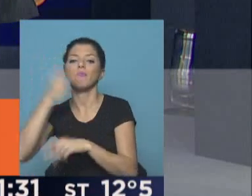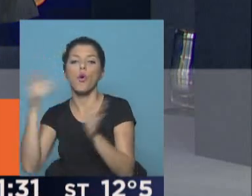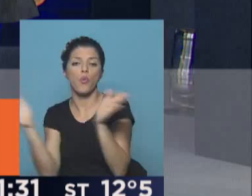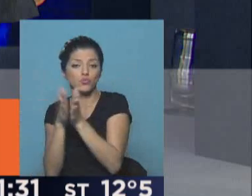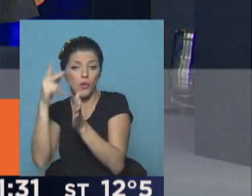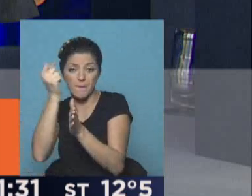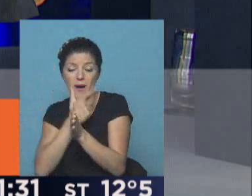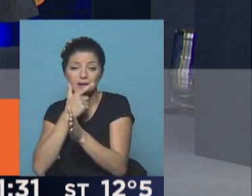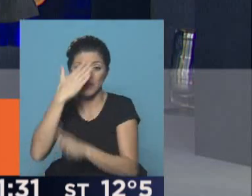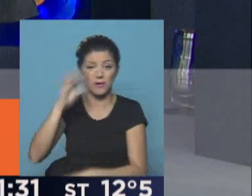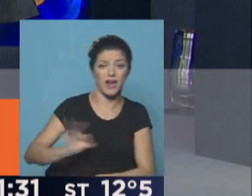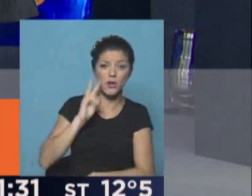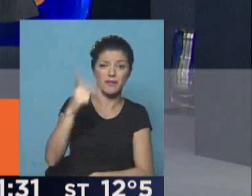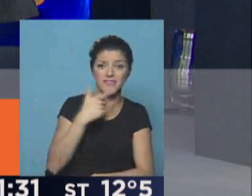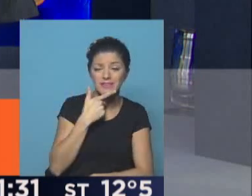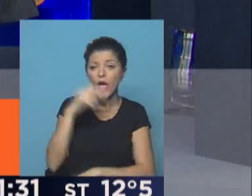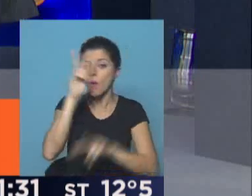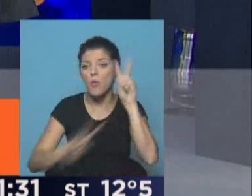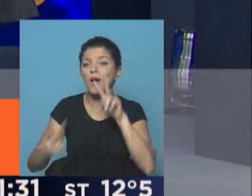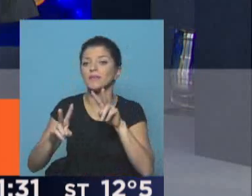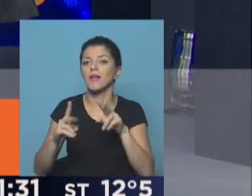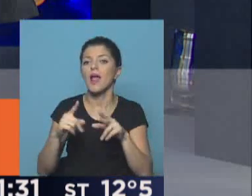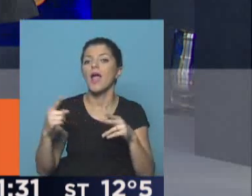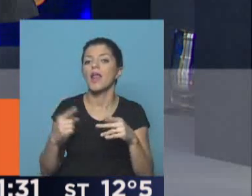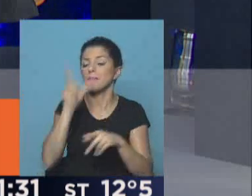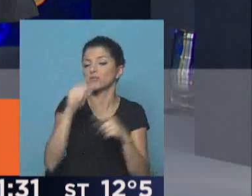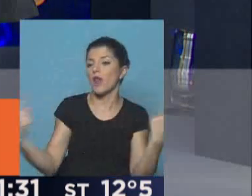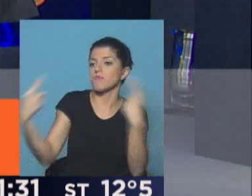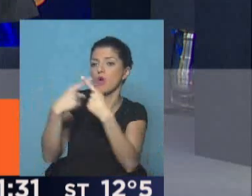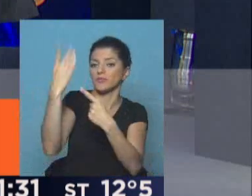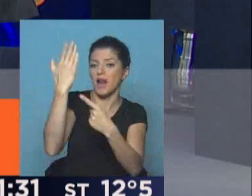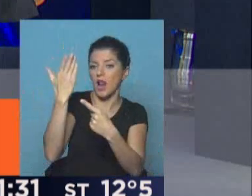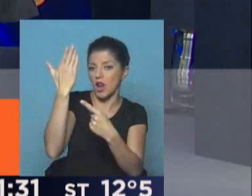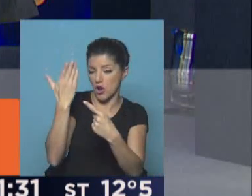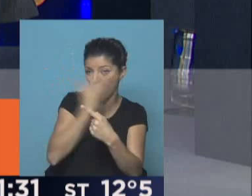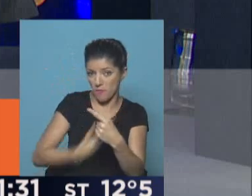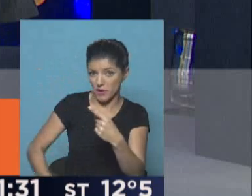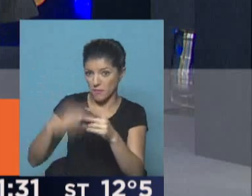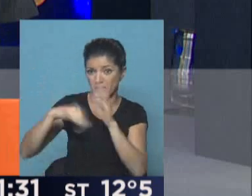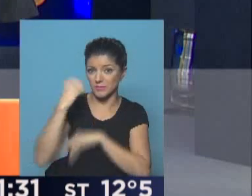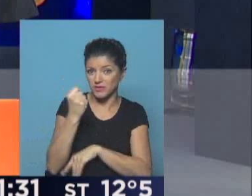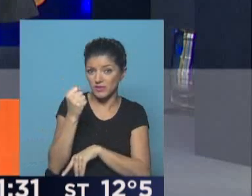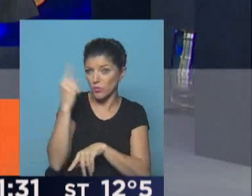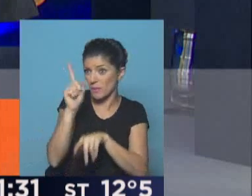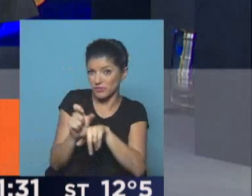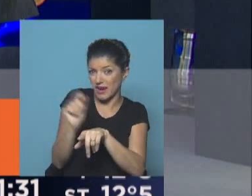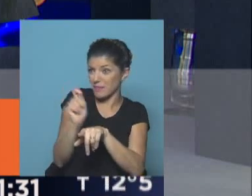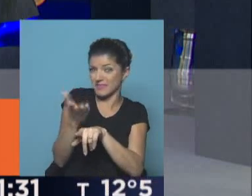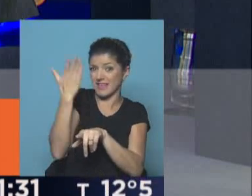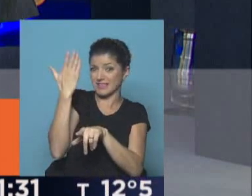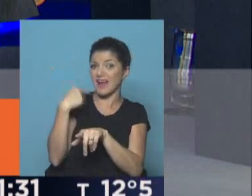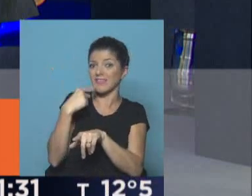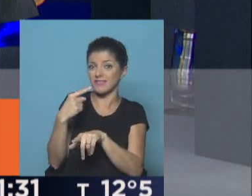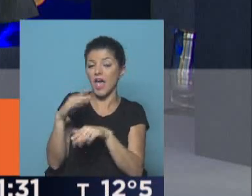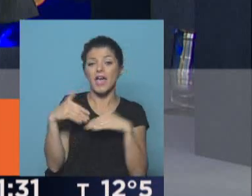transformar en el principal opositor si con alguien que decía hasta hace poco tiempo atrás meses atrás que era un